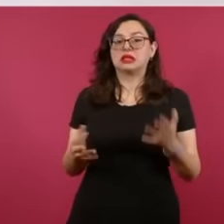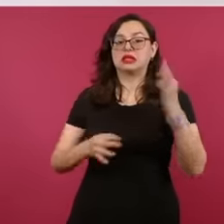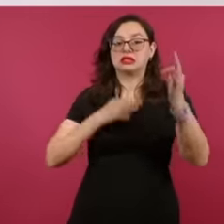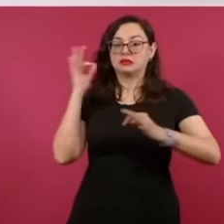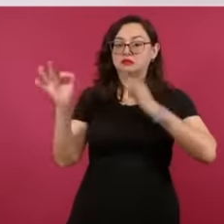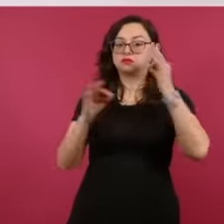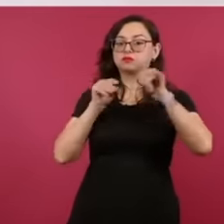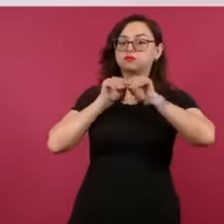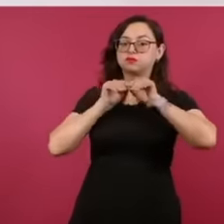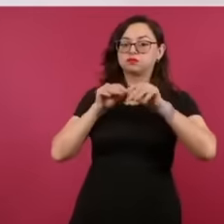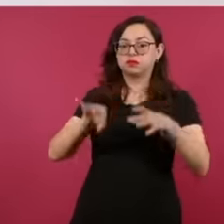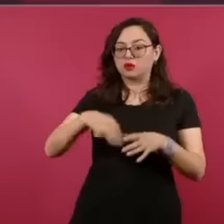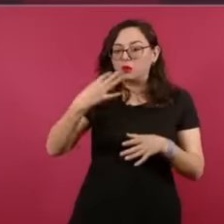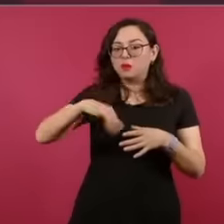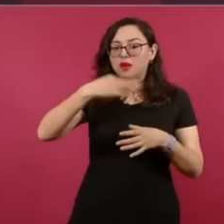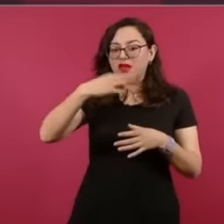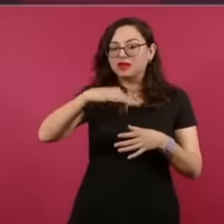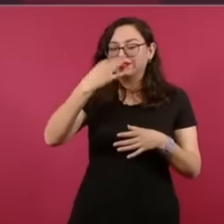aunque tiene bastante sal,